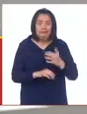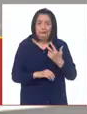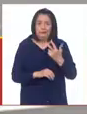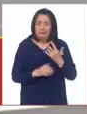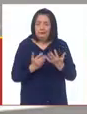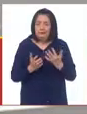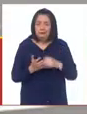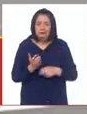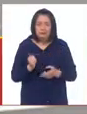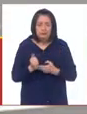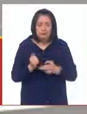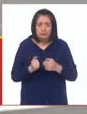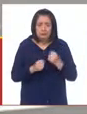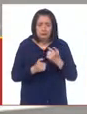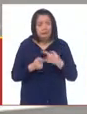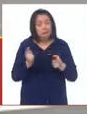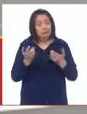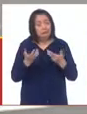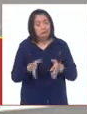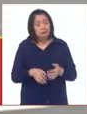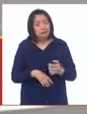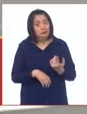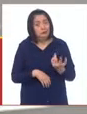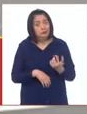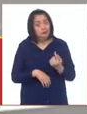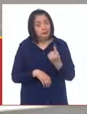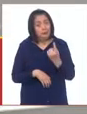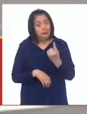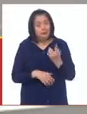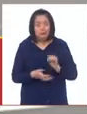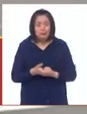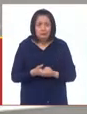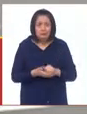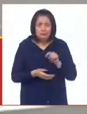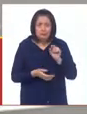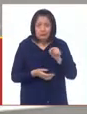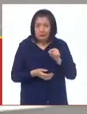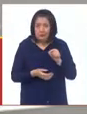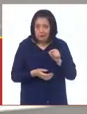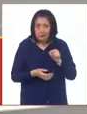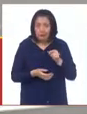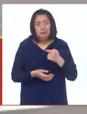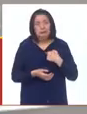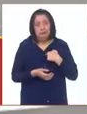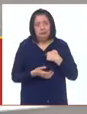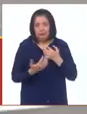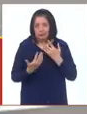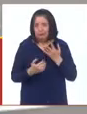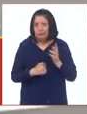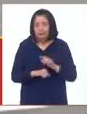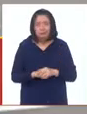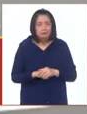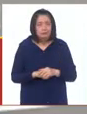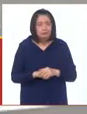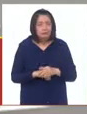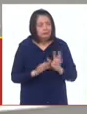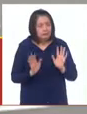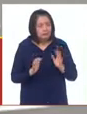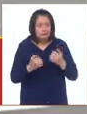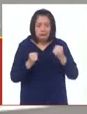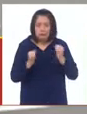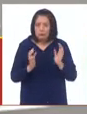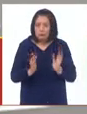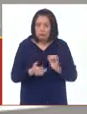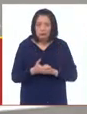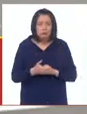y sin embargo perdimos por la mínima diferencia. A ese tipo de situaciones es la que me refiero.